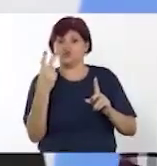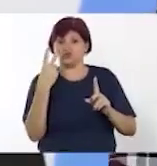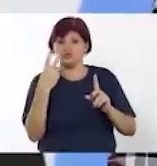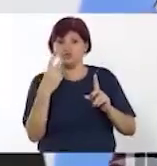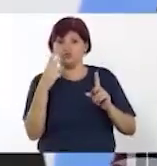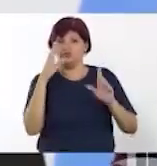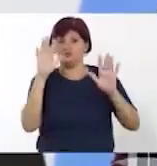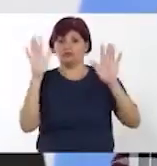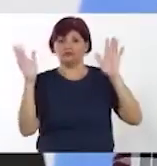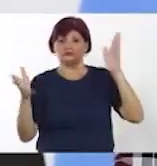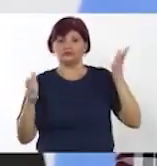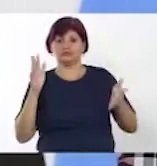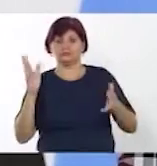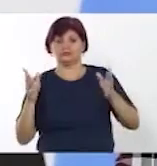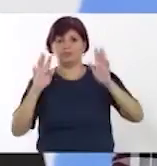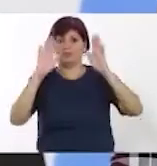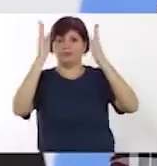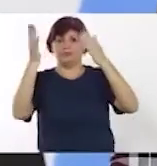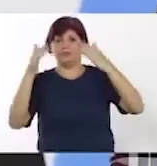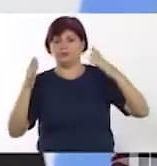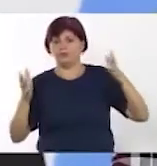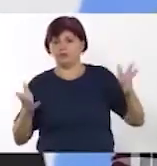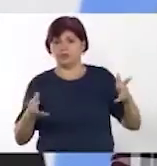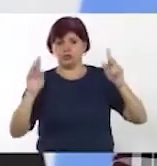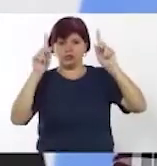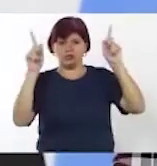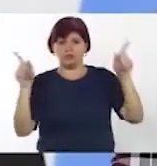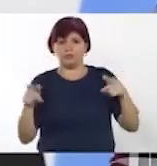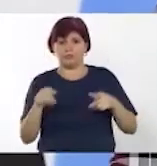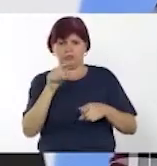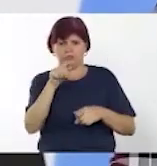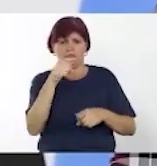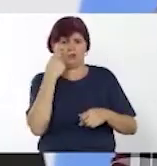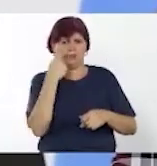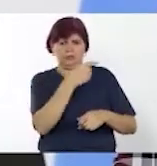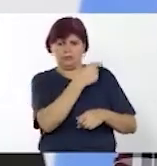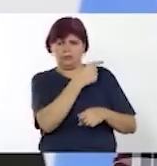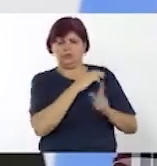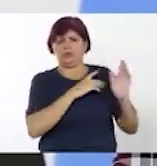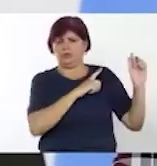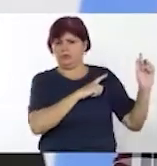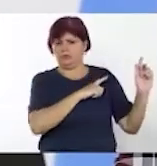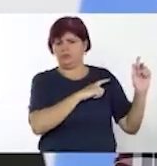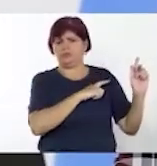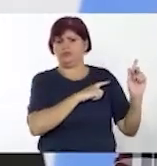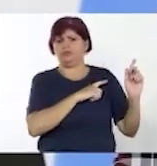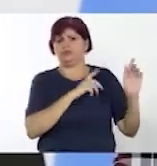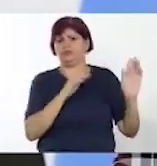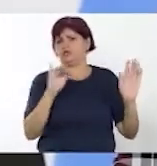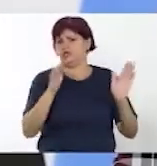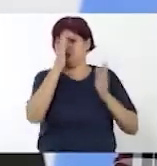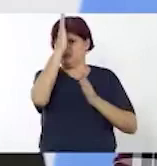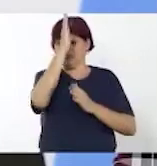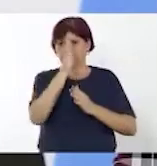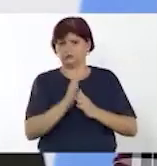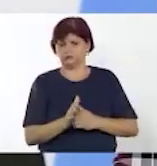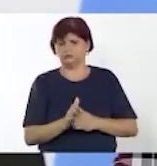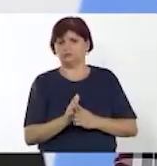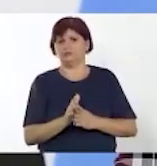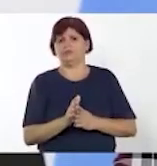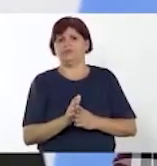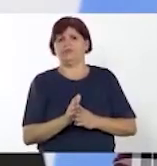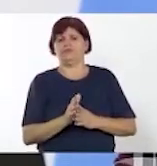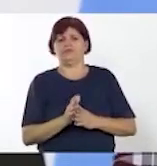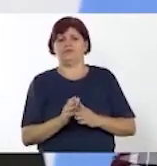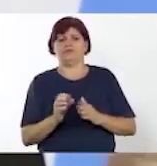son dos ramas de curvas, como está expresado ahí, y que es simétrica